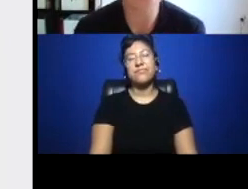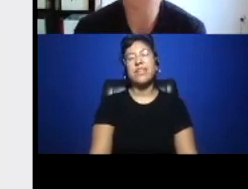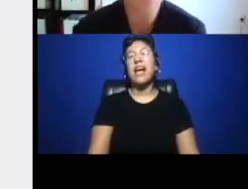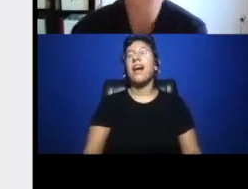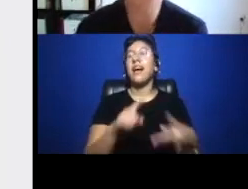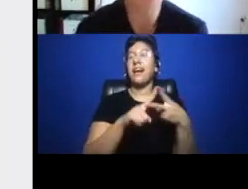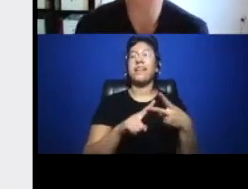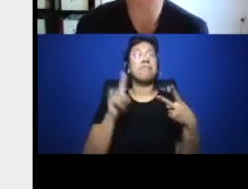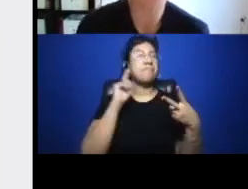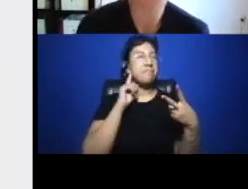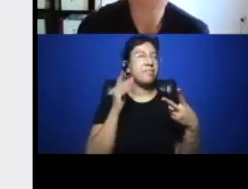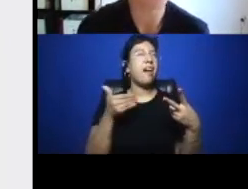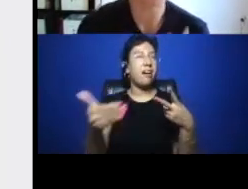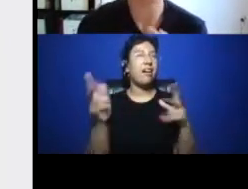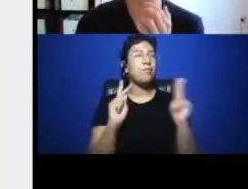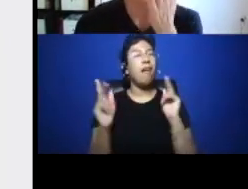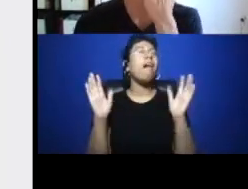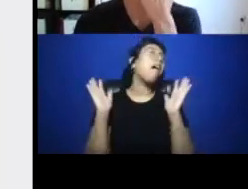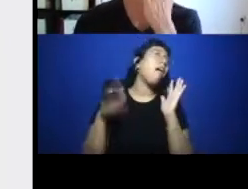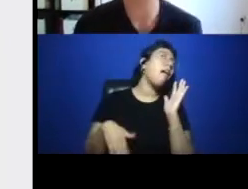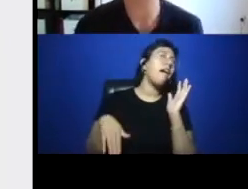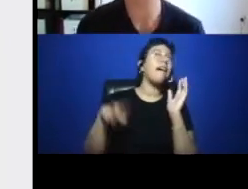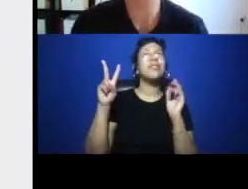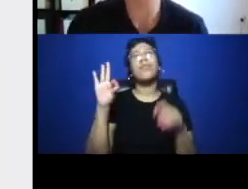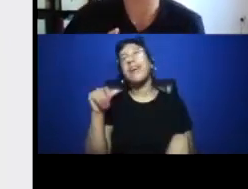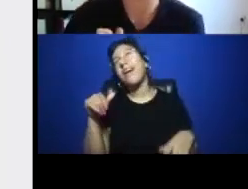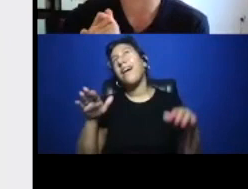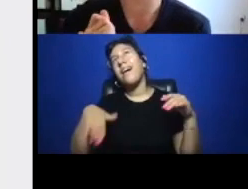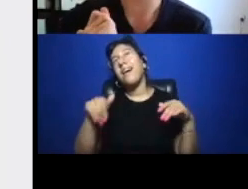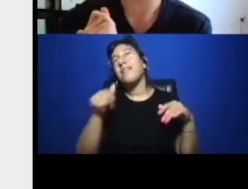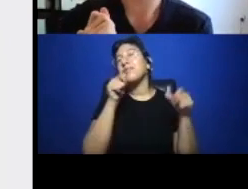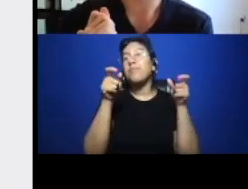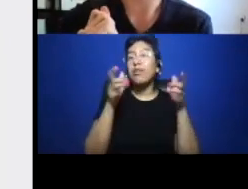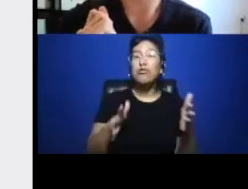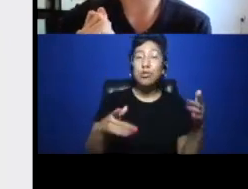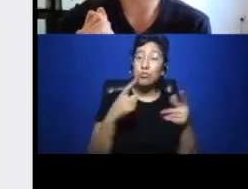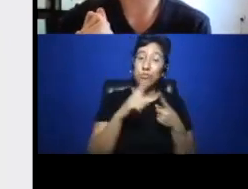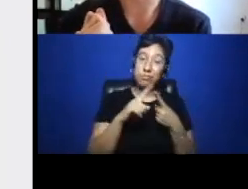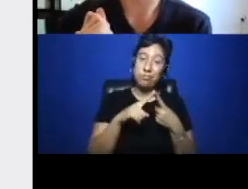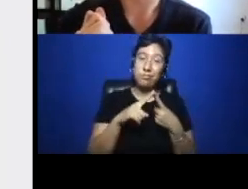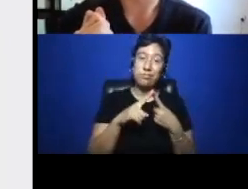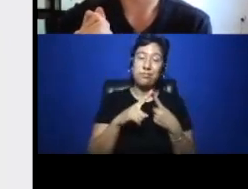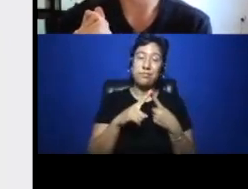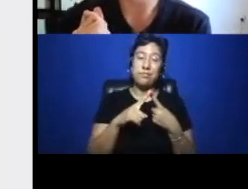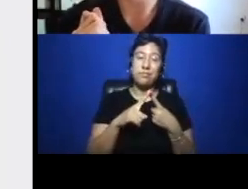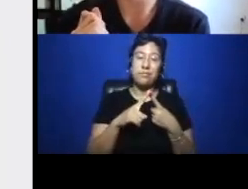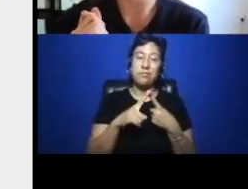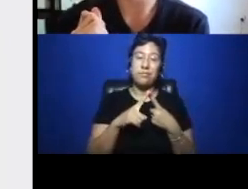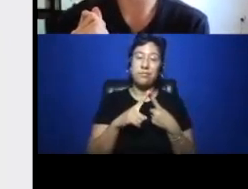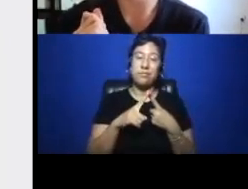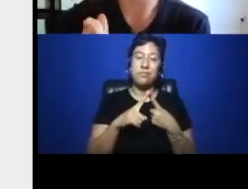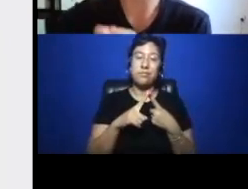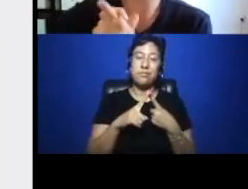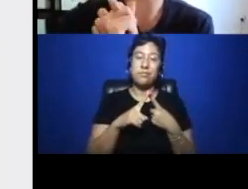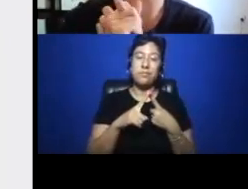las dos cosas que yo he escuchado de por qué no habían instalado el software para manejar contraseñas